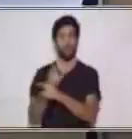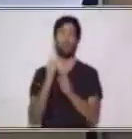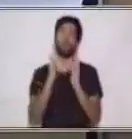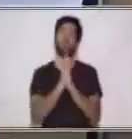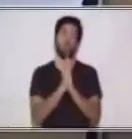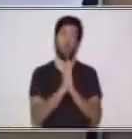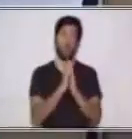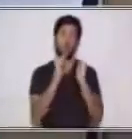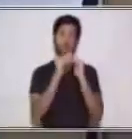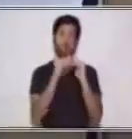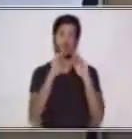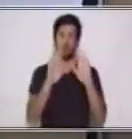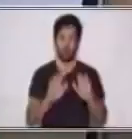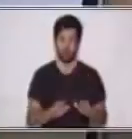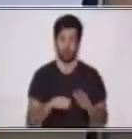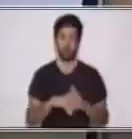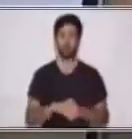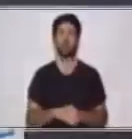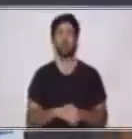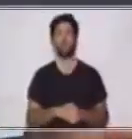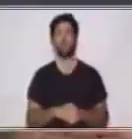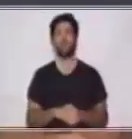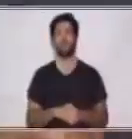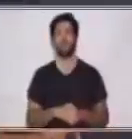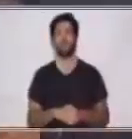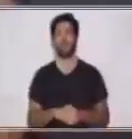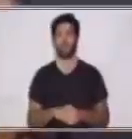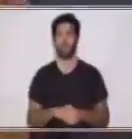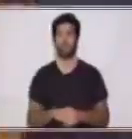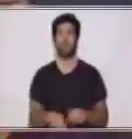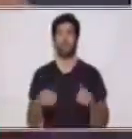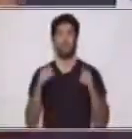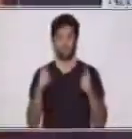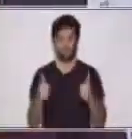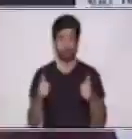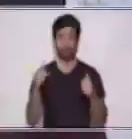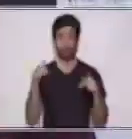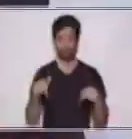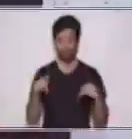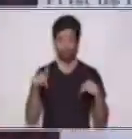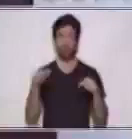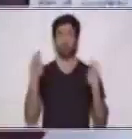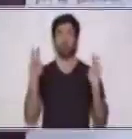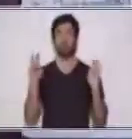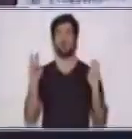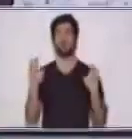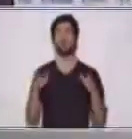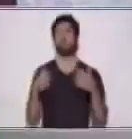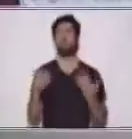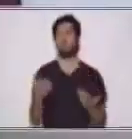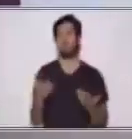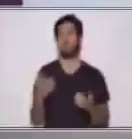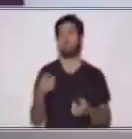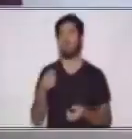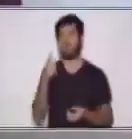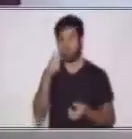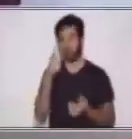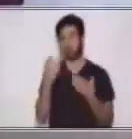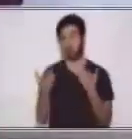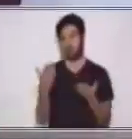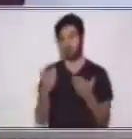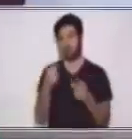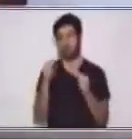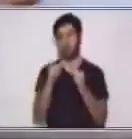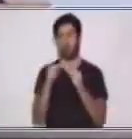favor quédate en casa. Vamos a comenzar con el tema de hoy y es acerca de algo que tal vez tú